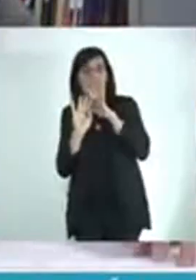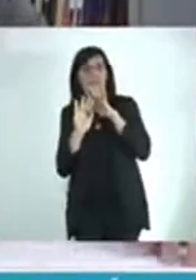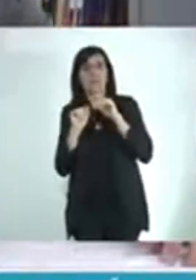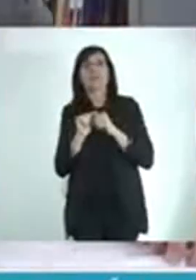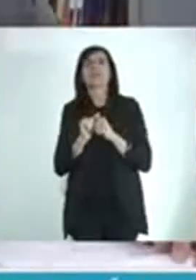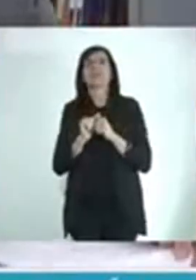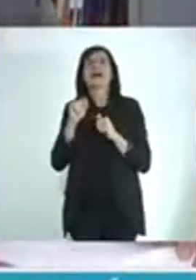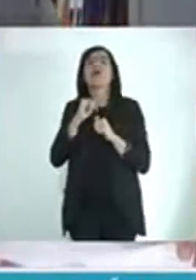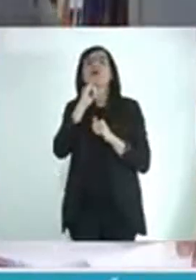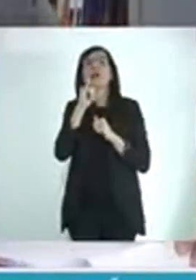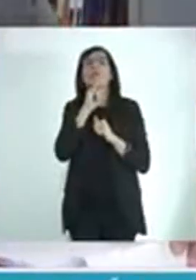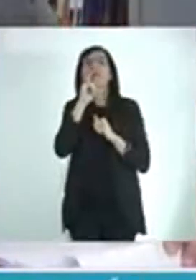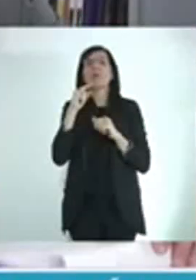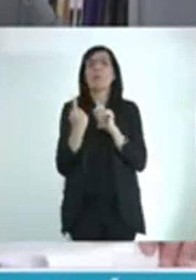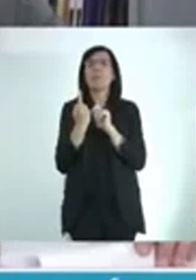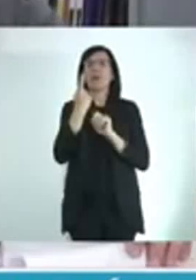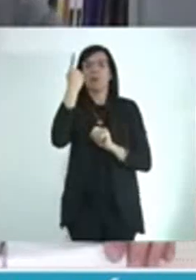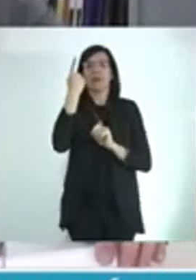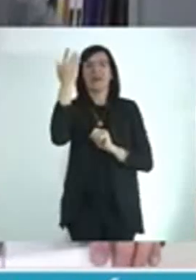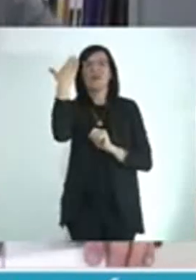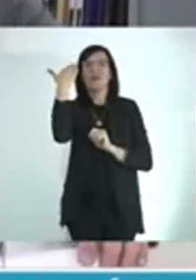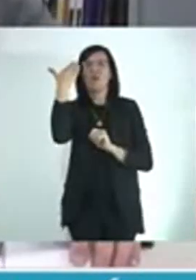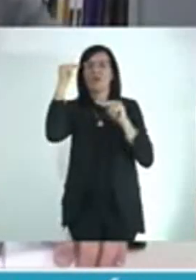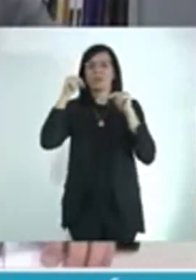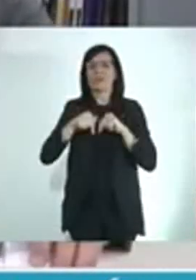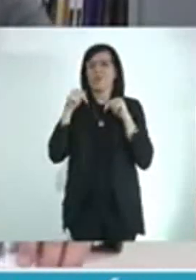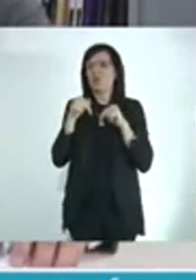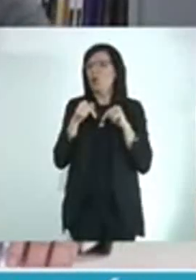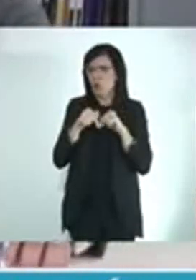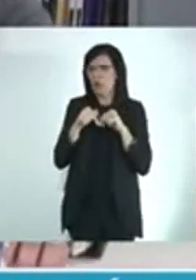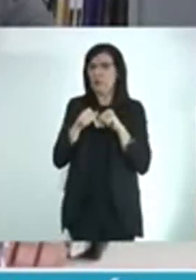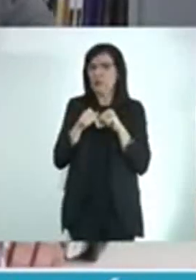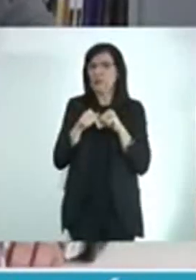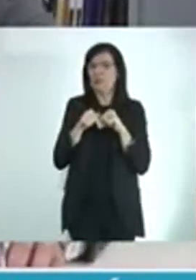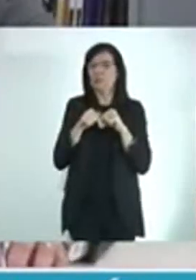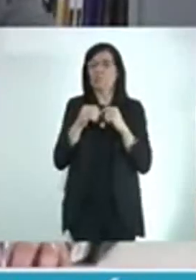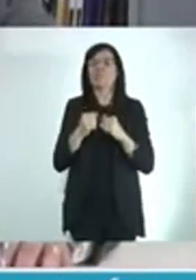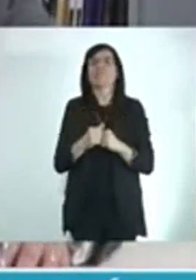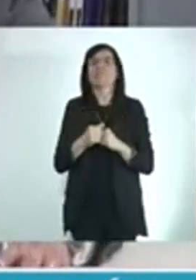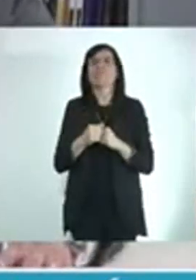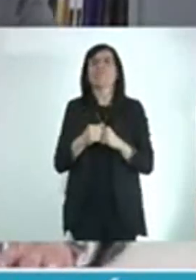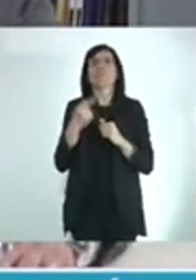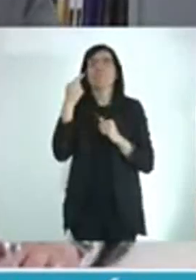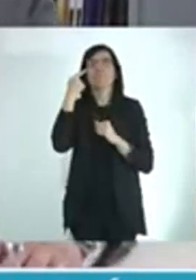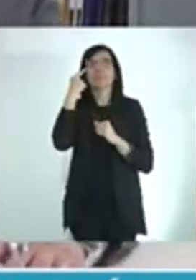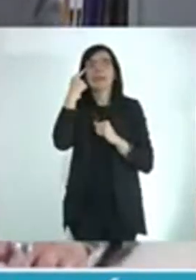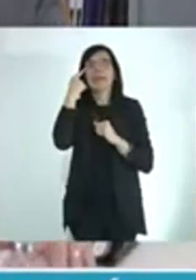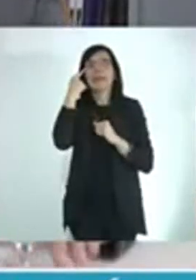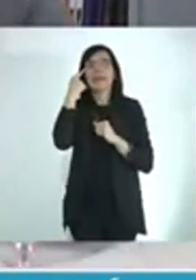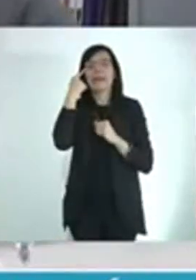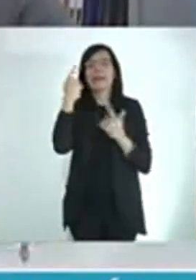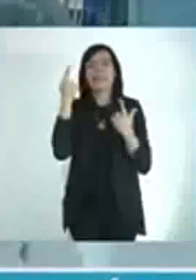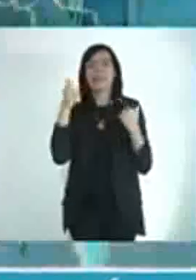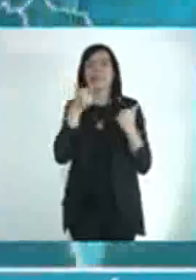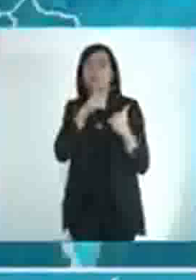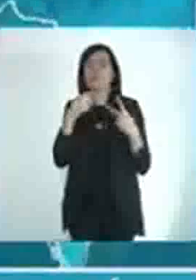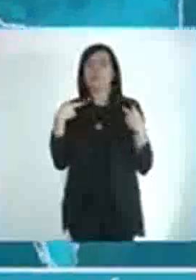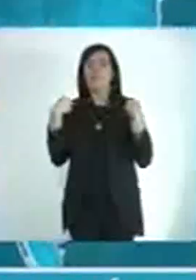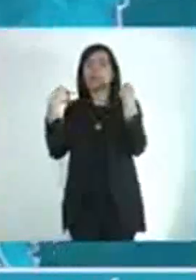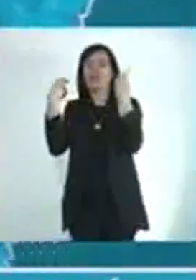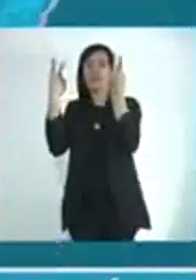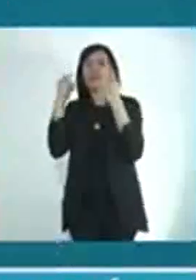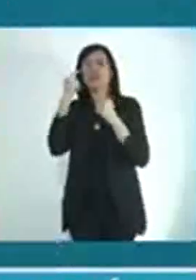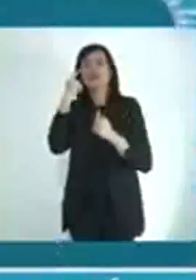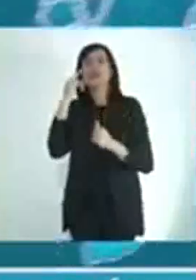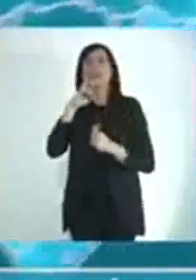a ir con la primera conferencia del día de hoy y nos vamos a Japón. ¿Qué? Nos vamos, viajamos, porque ahí nos